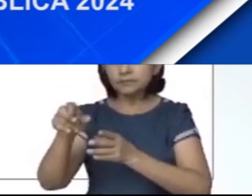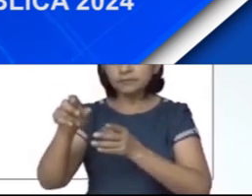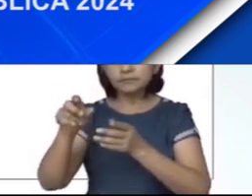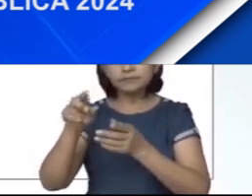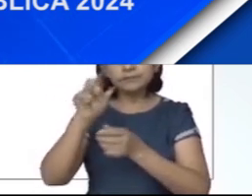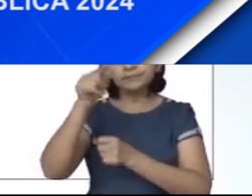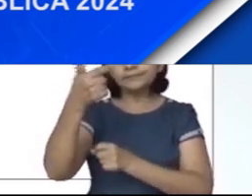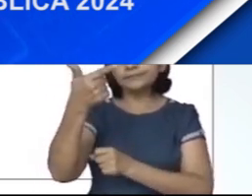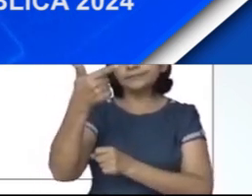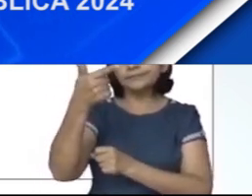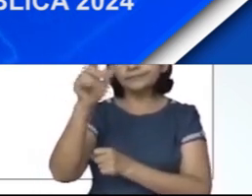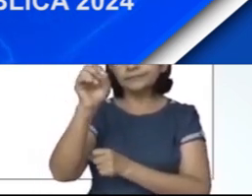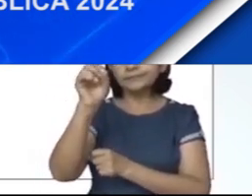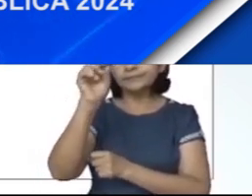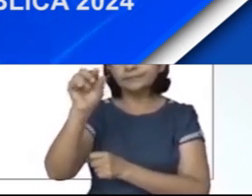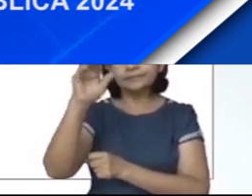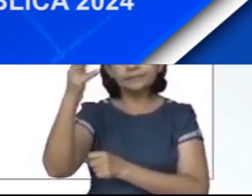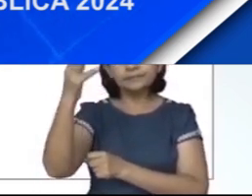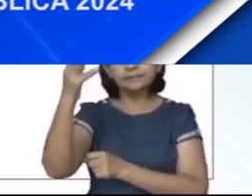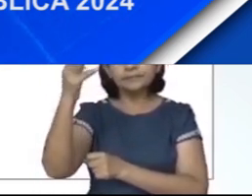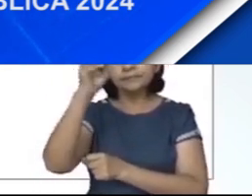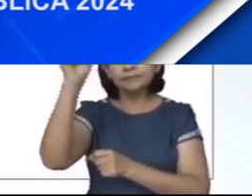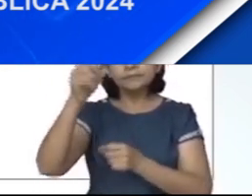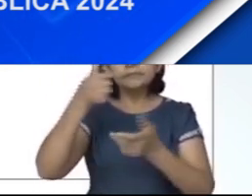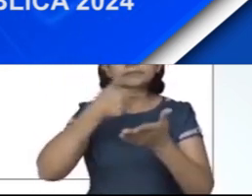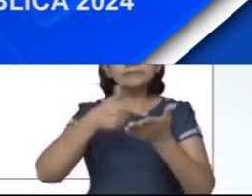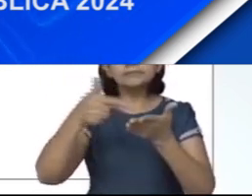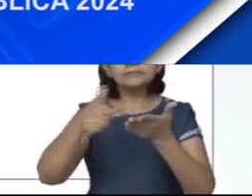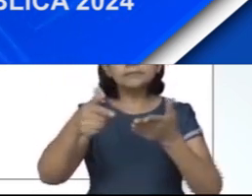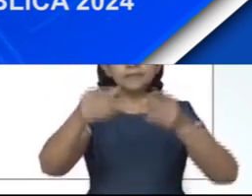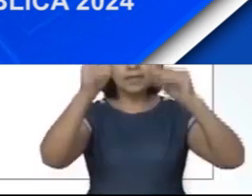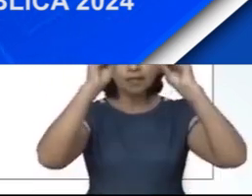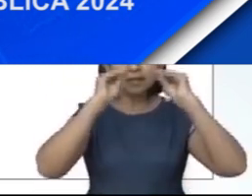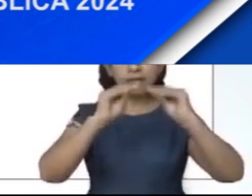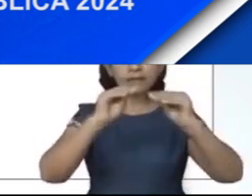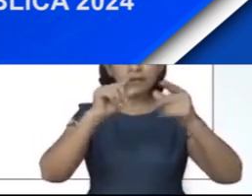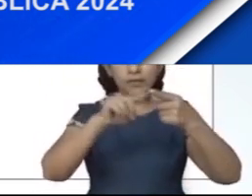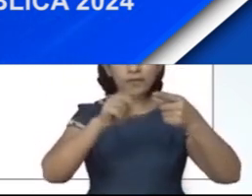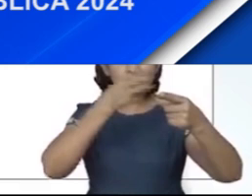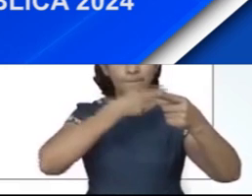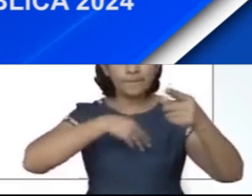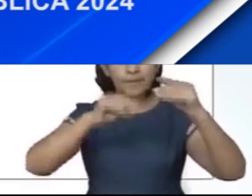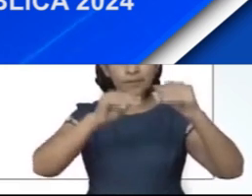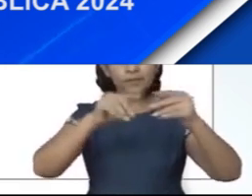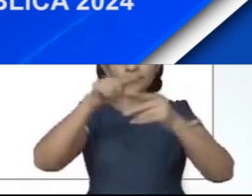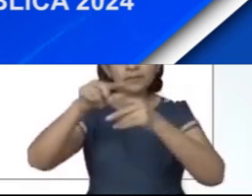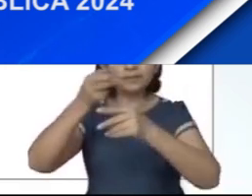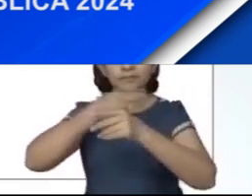el 70.9% del gasto social está dirigido a la salud y educación. El